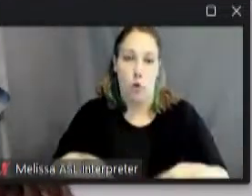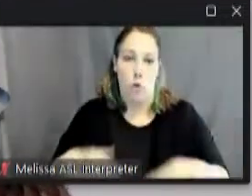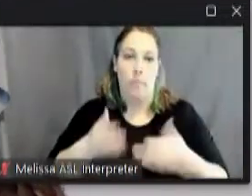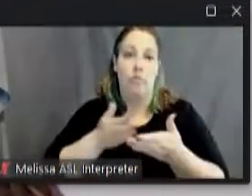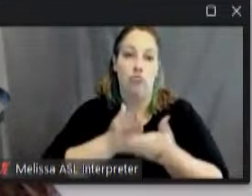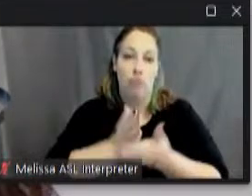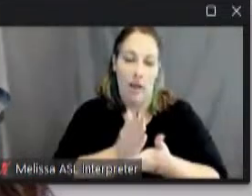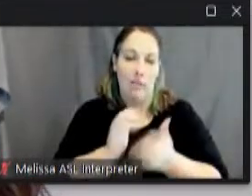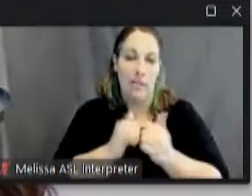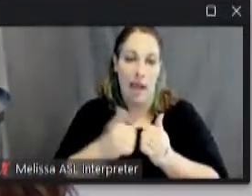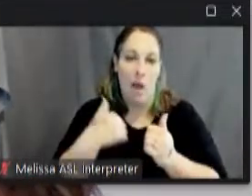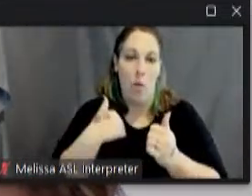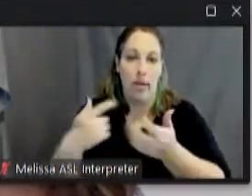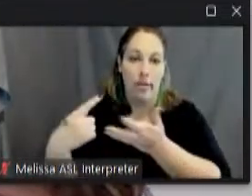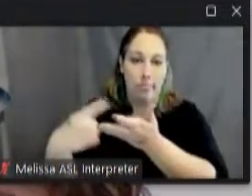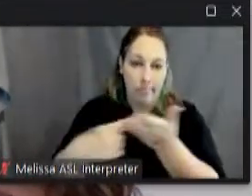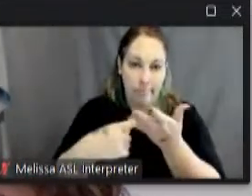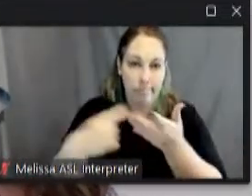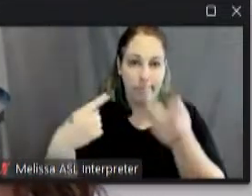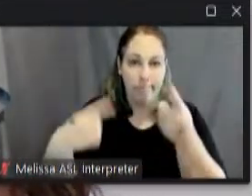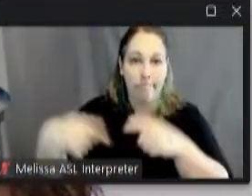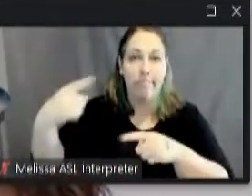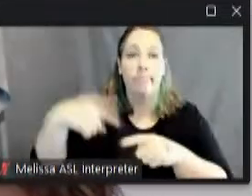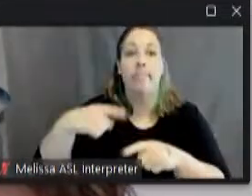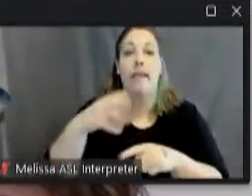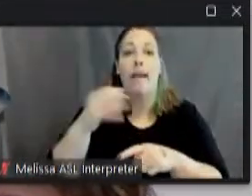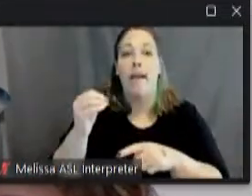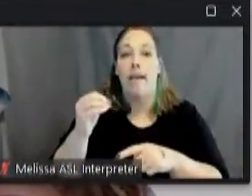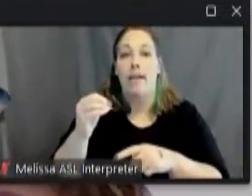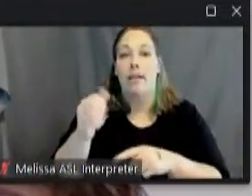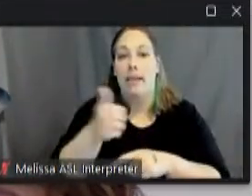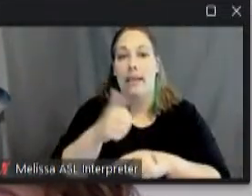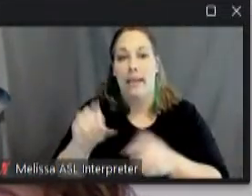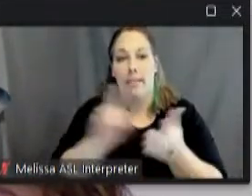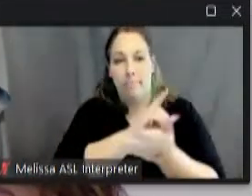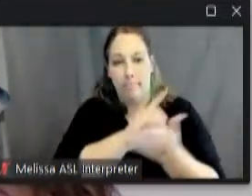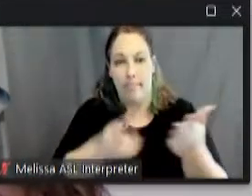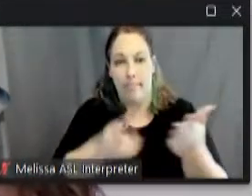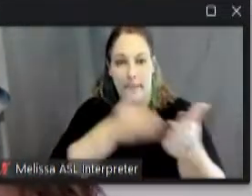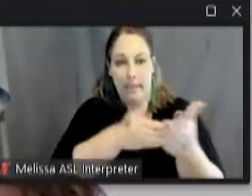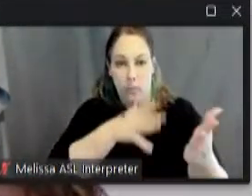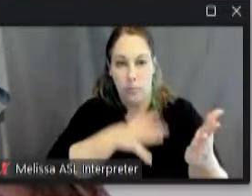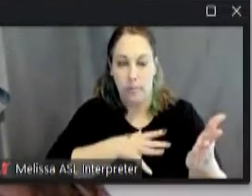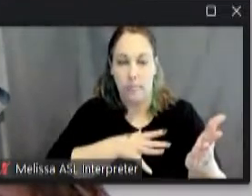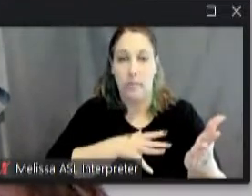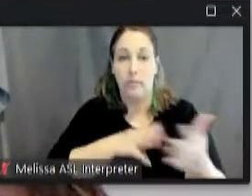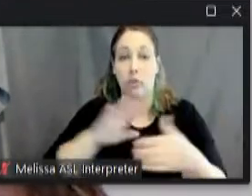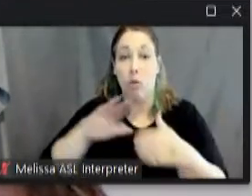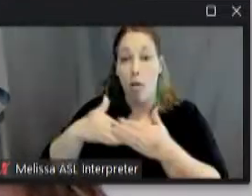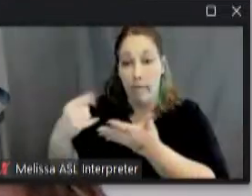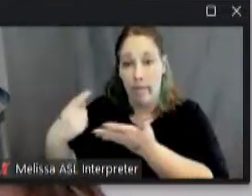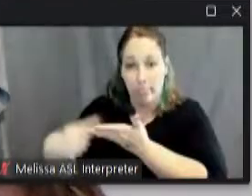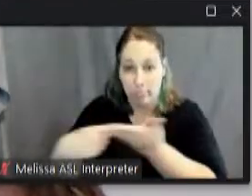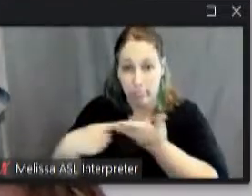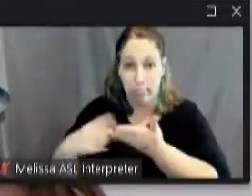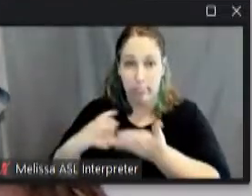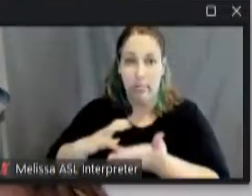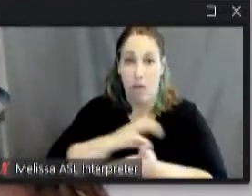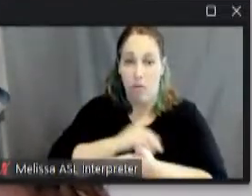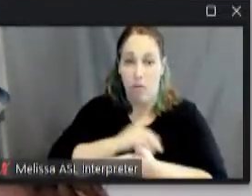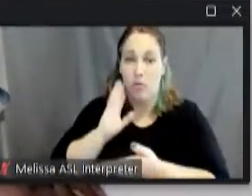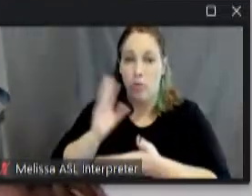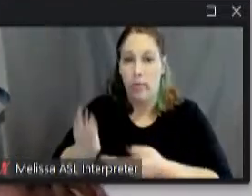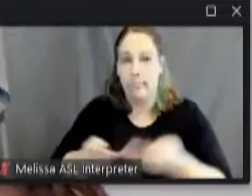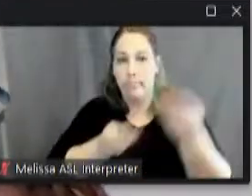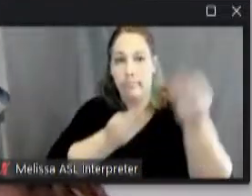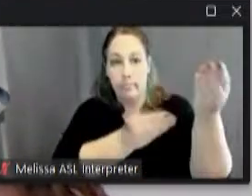Estas recomendaciones formuladas al Estado constituyen una guía que instaura los mecanismos para el diseño de políticas públicas,